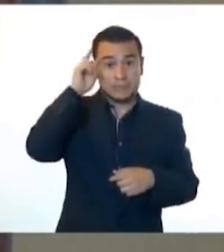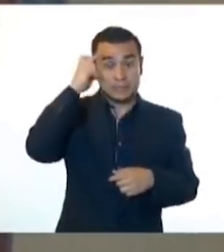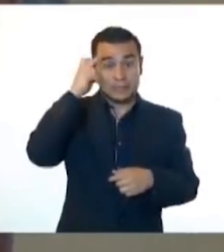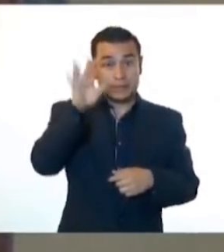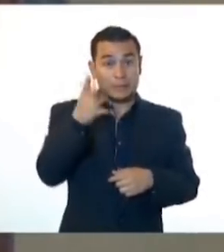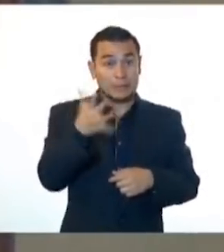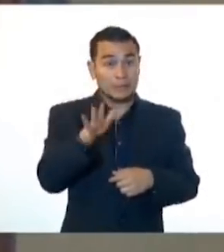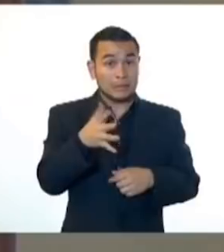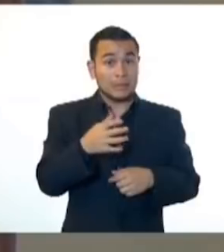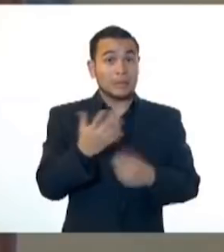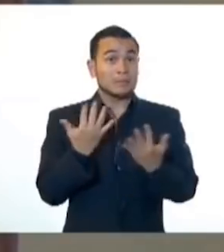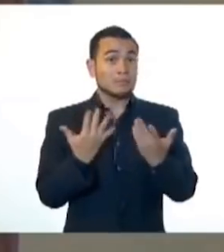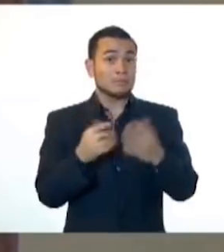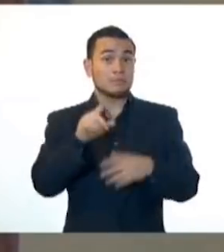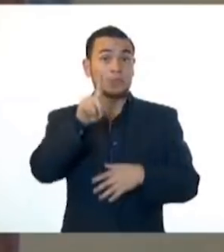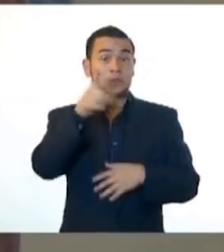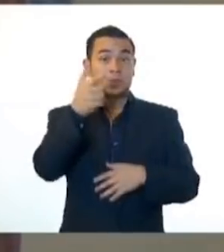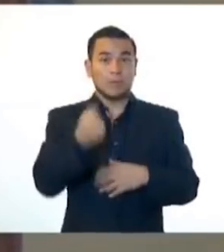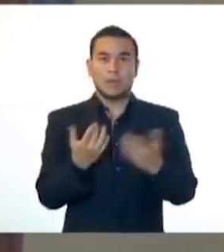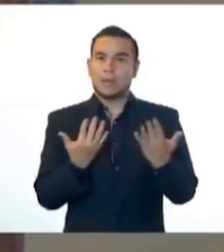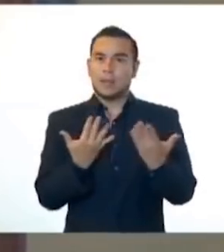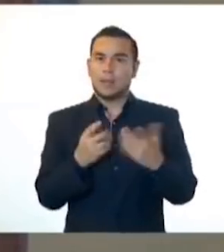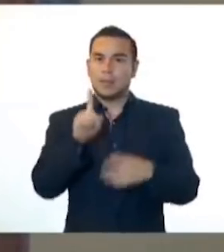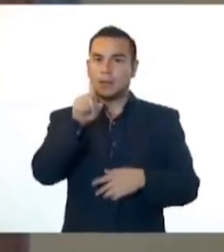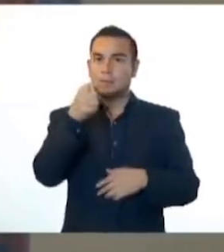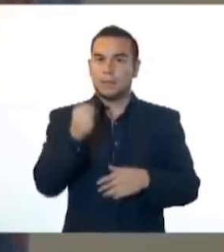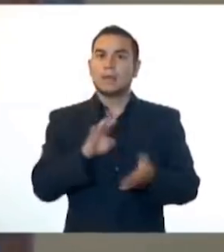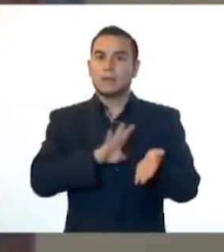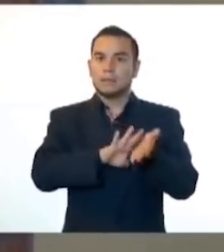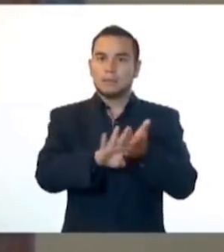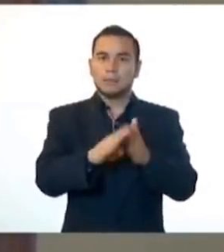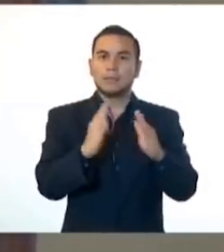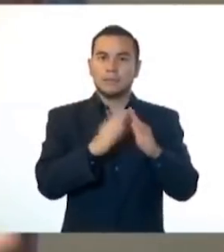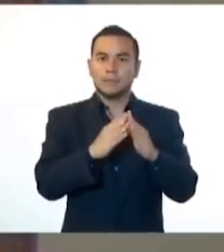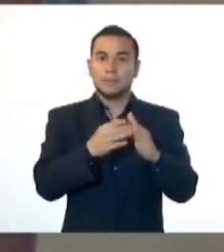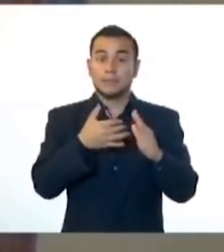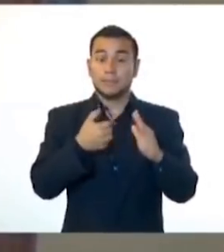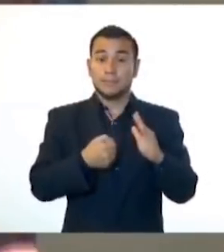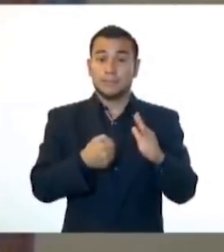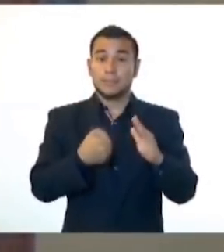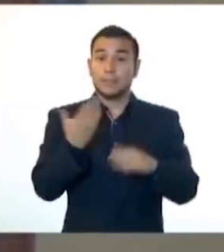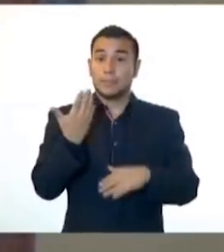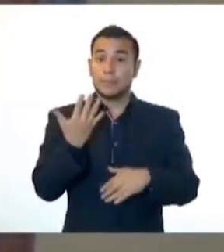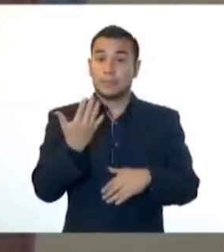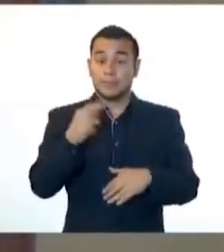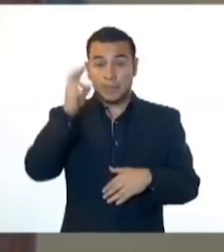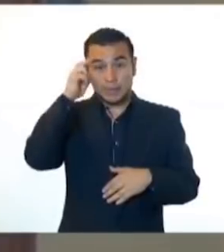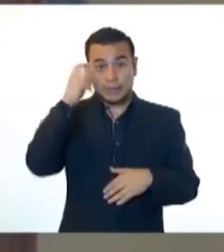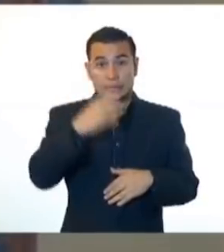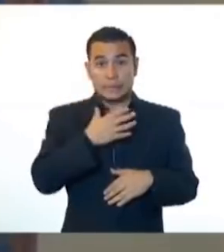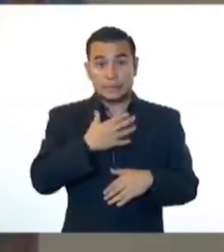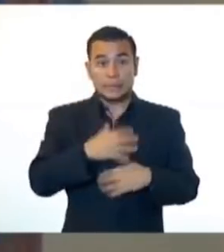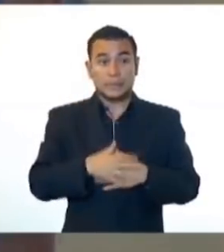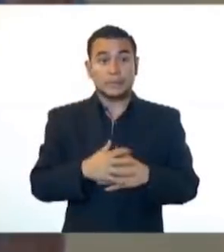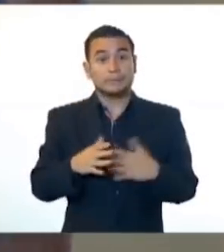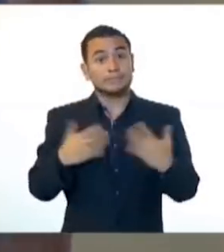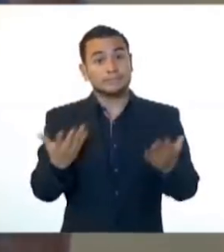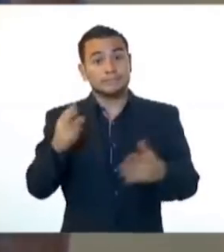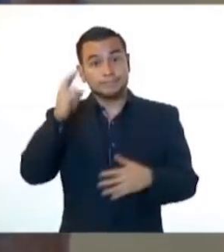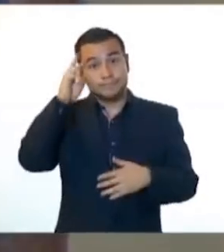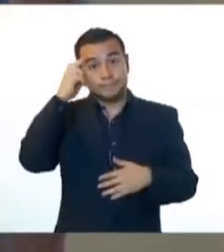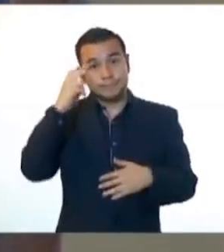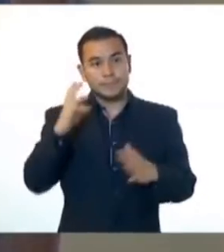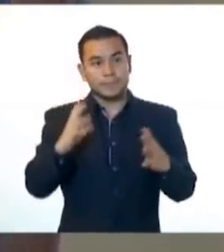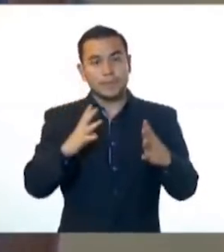un mes para ver el primer desembolso de ese dinero y El Salvador en un mes ya no va a tener nada que hacer. Por lo tanto,